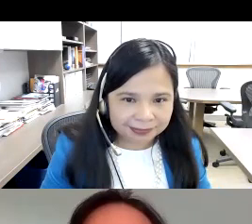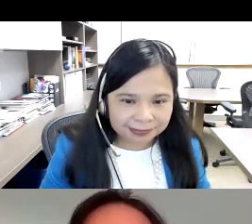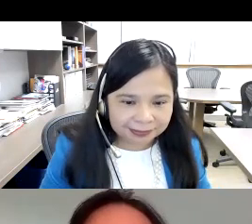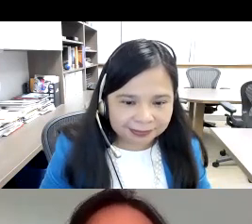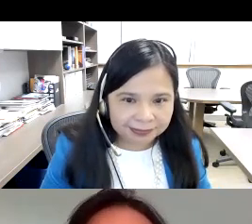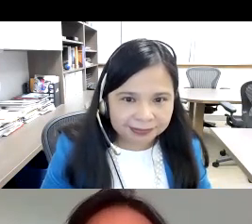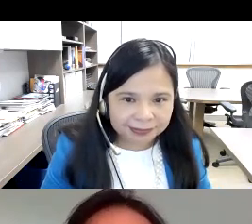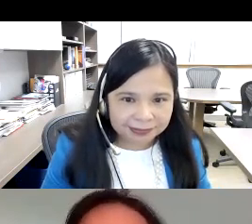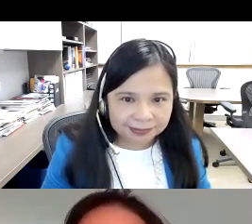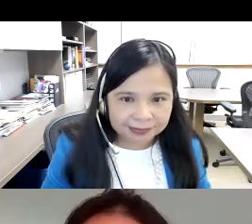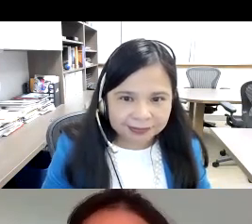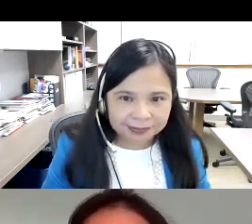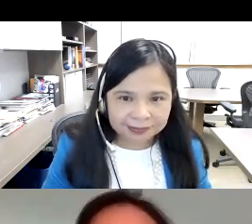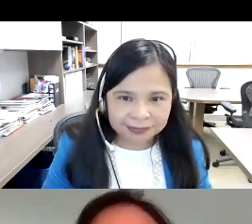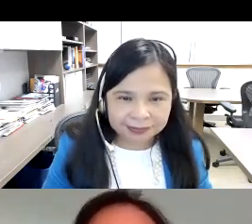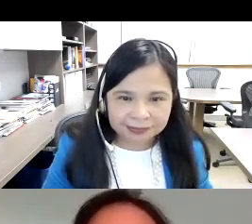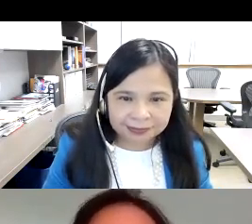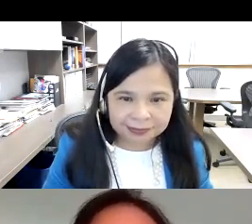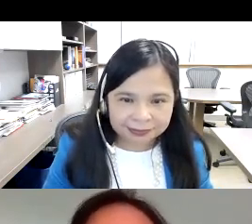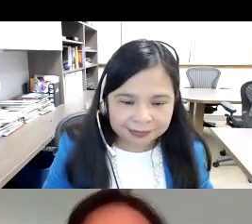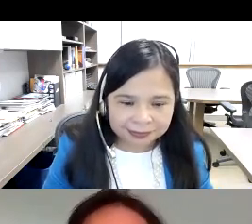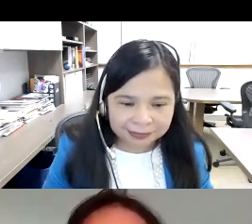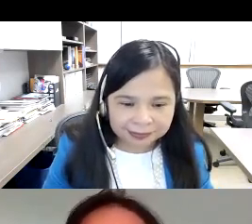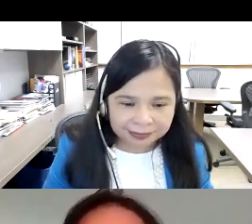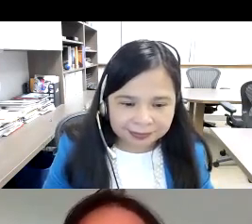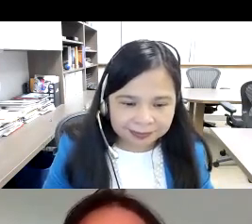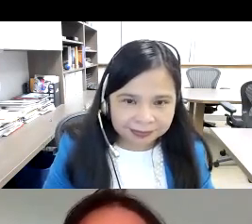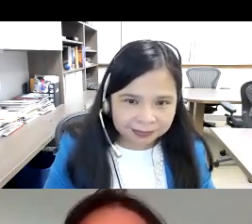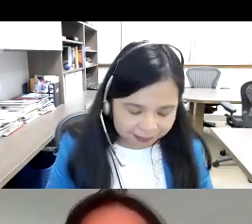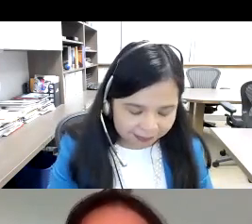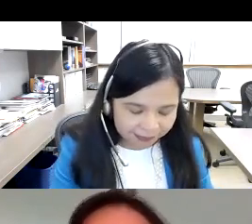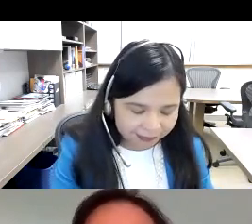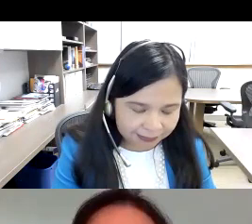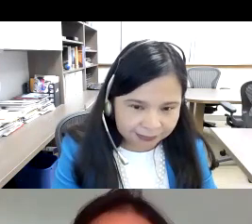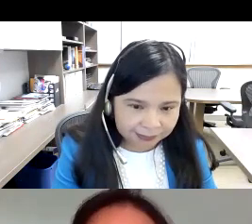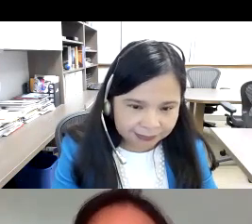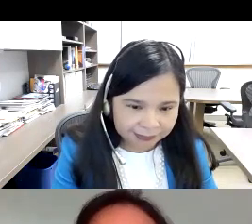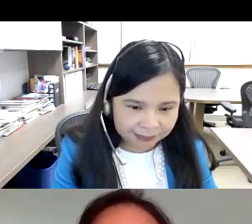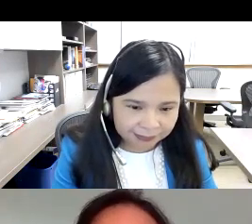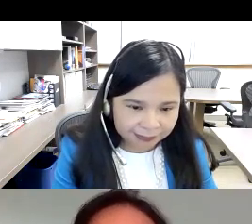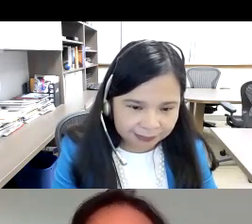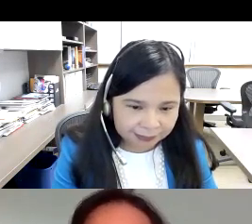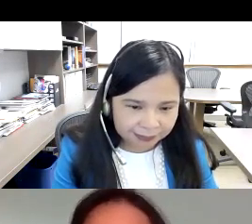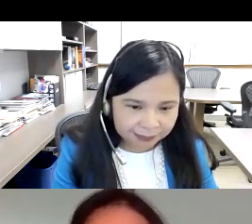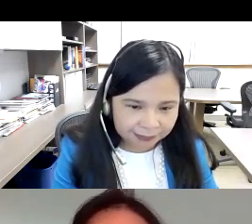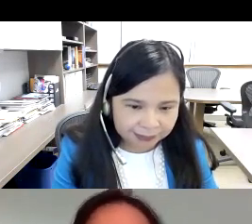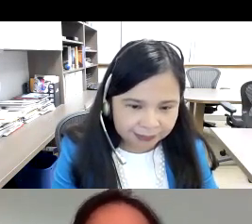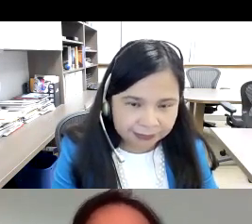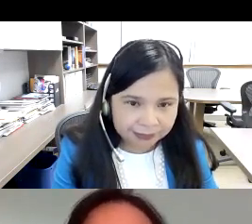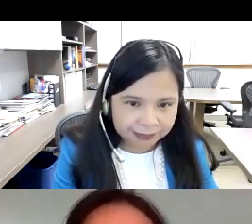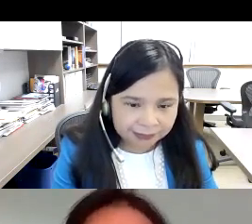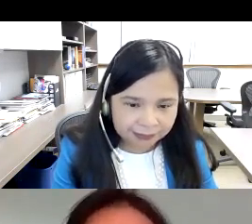entrada presentar los propósitos, ¿no? Ya lo comentó Gaby, estamos siendo muy ambiciosos, ¿no? Con este